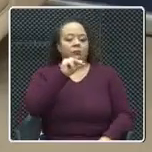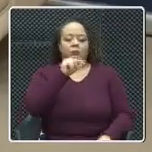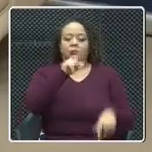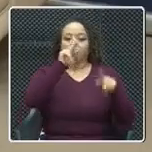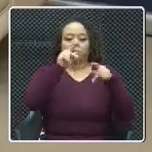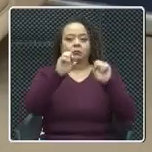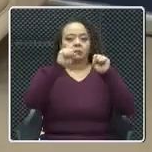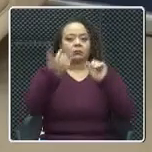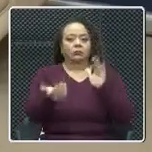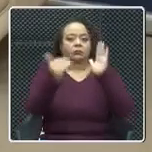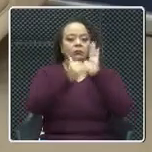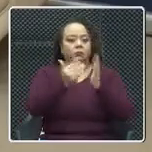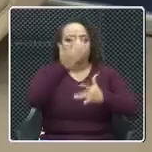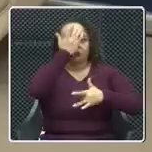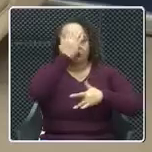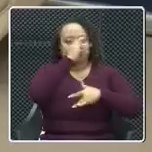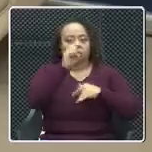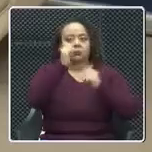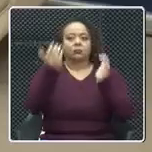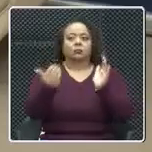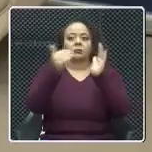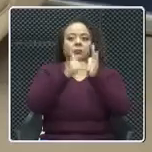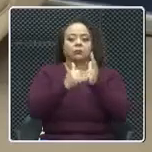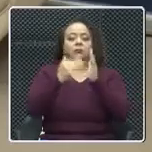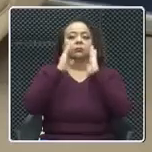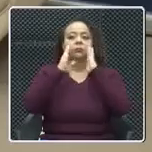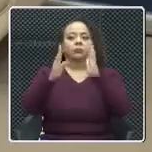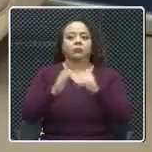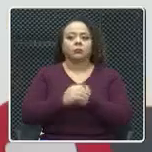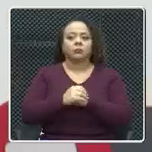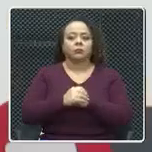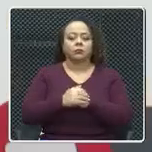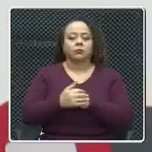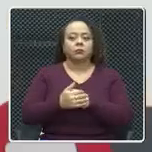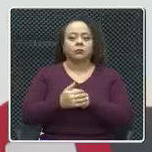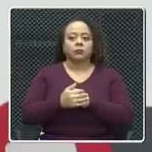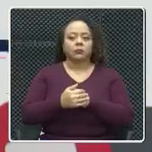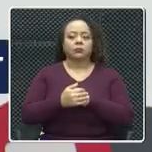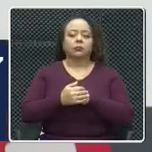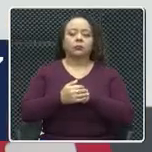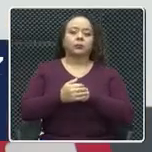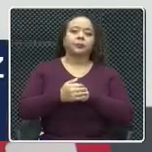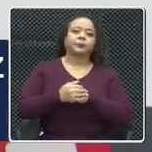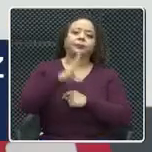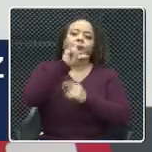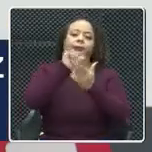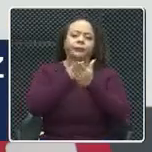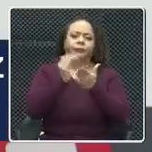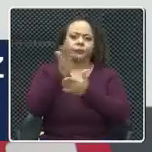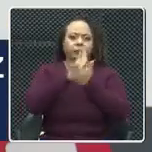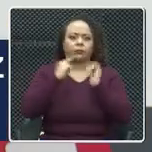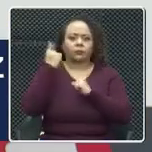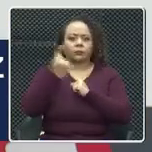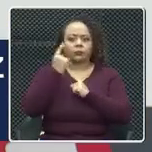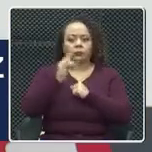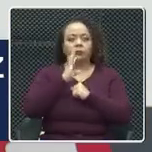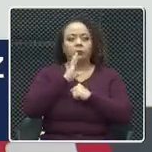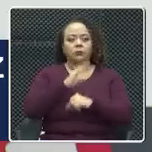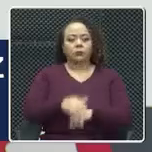persona de volverse a enfermar y de volver a recibir la atención, ¿verdad? Y esto es algo que siempre se